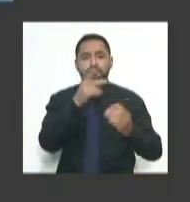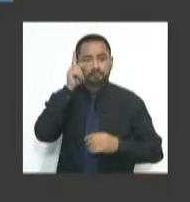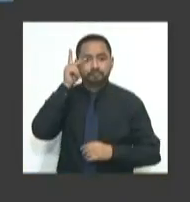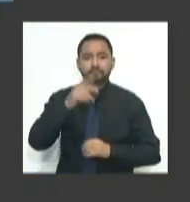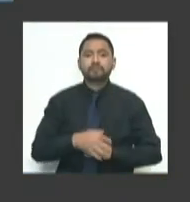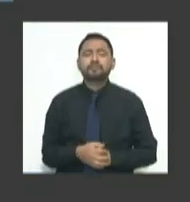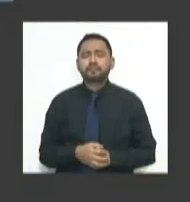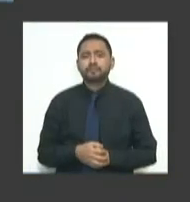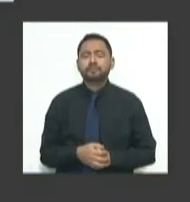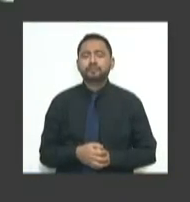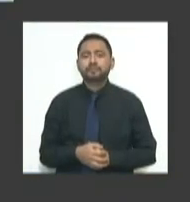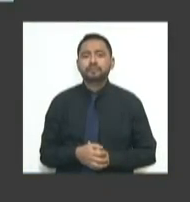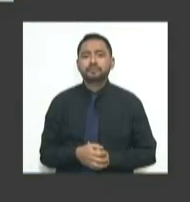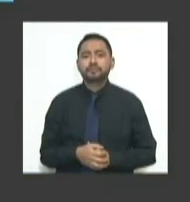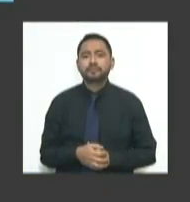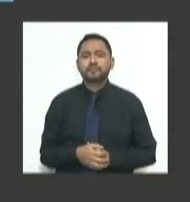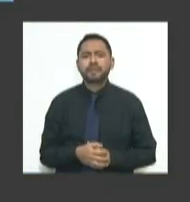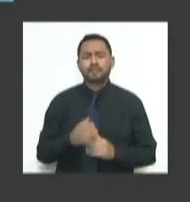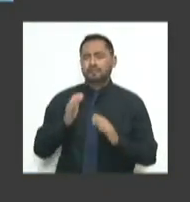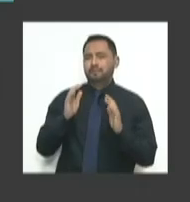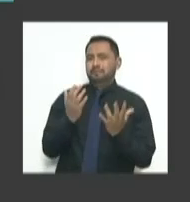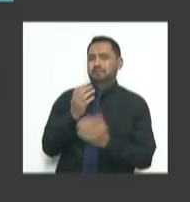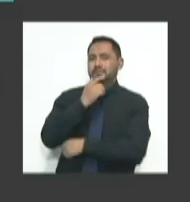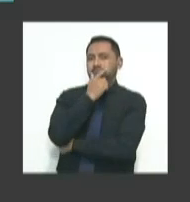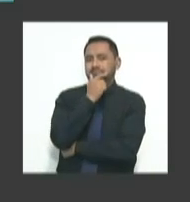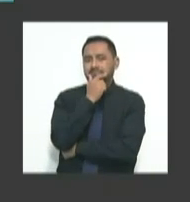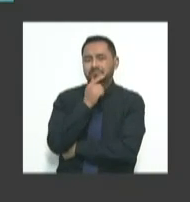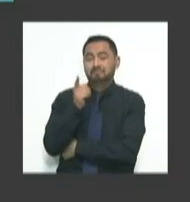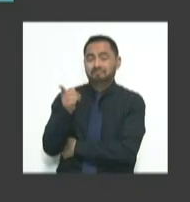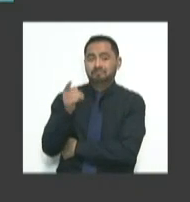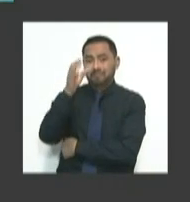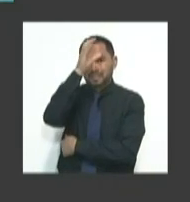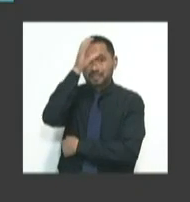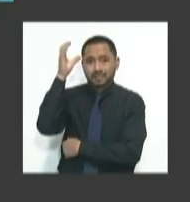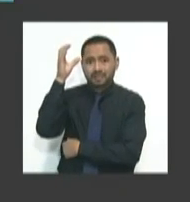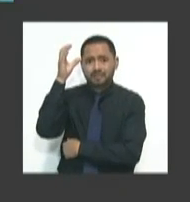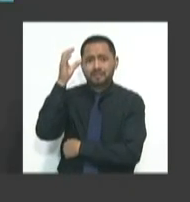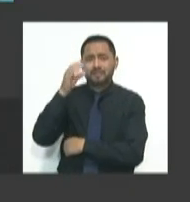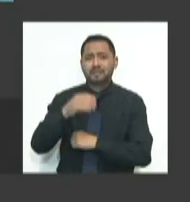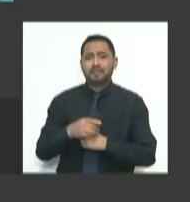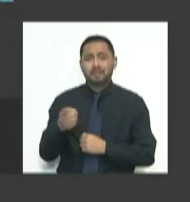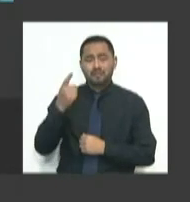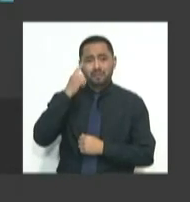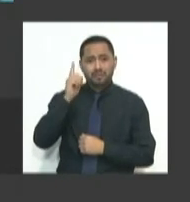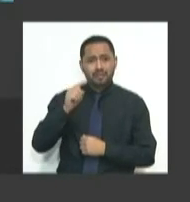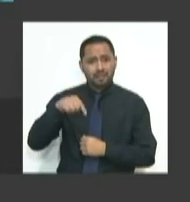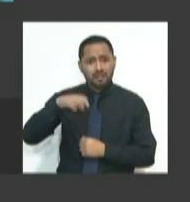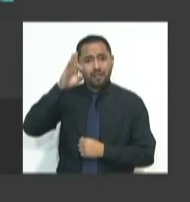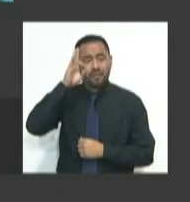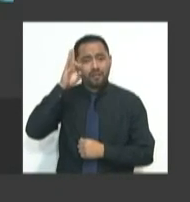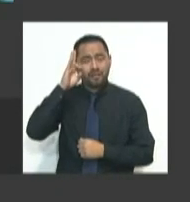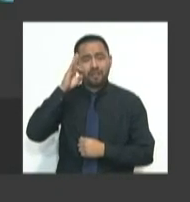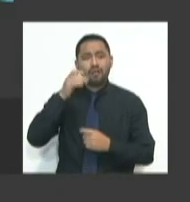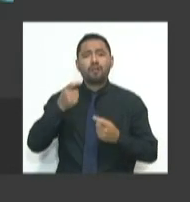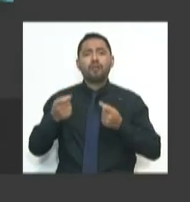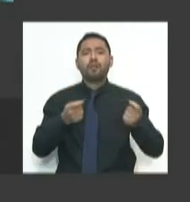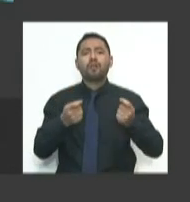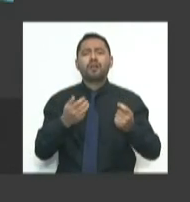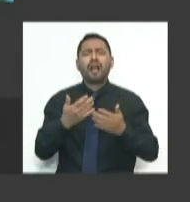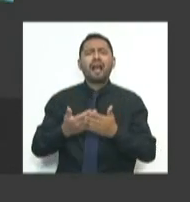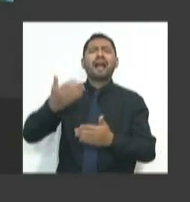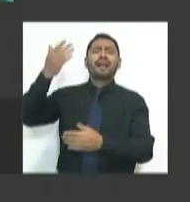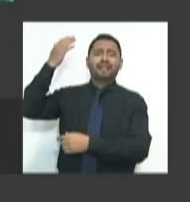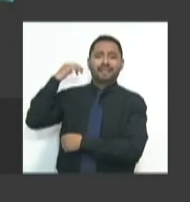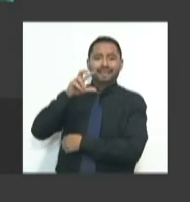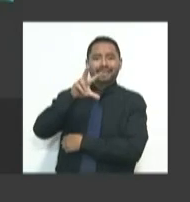y se ha incorporado el equipo técnico de de keiko y haciendo un cálculo no pensando bueno si la vida útil de las minas